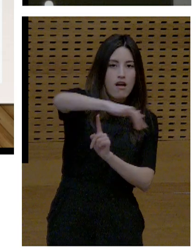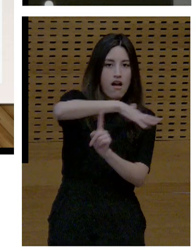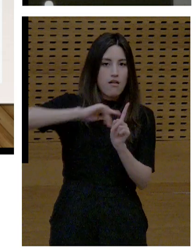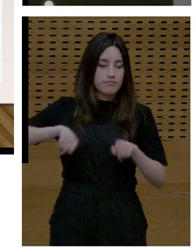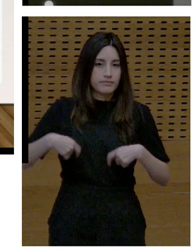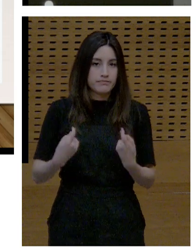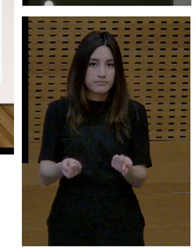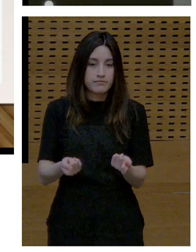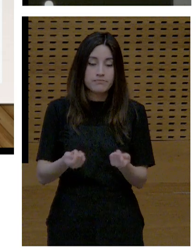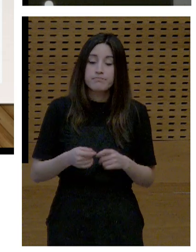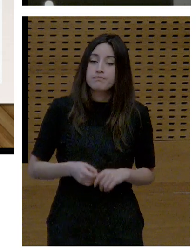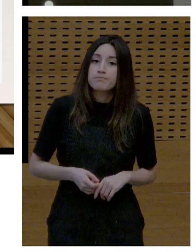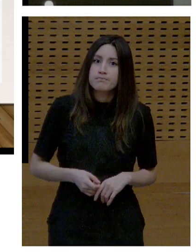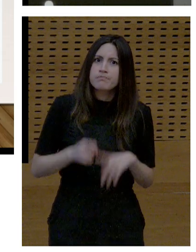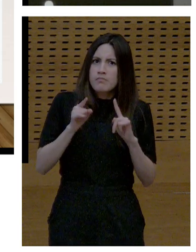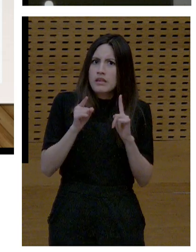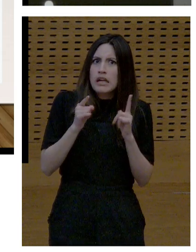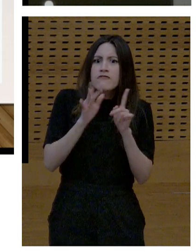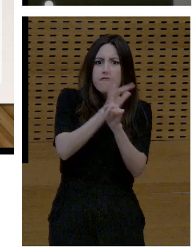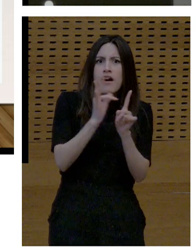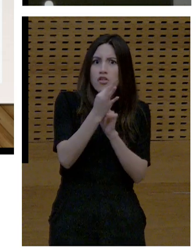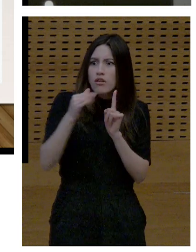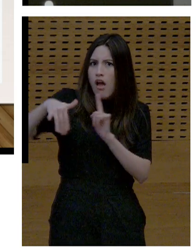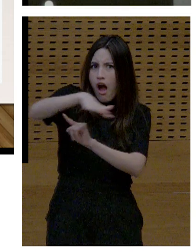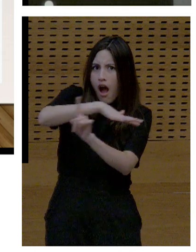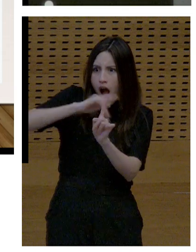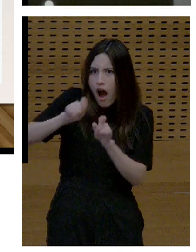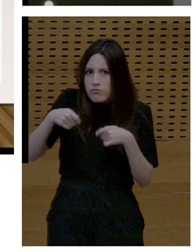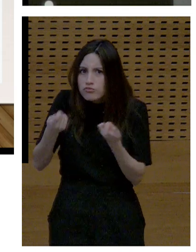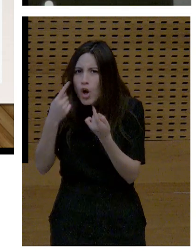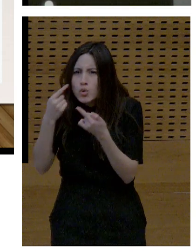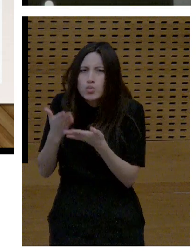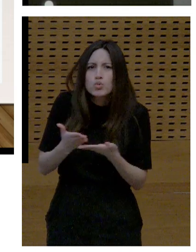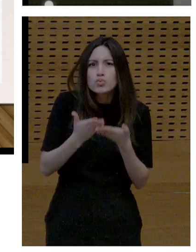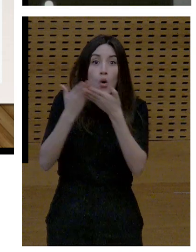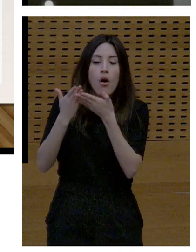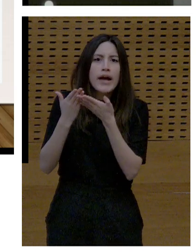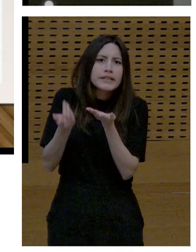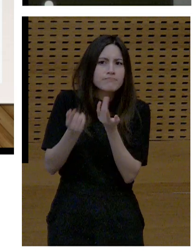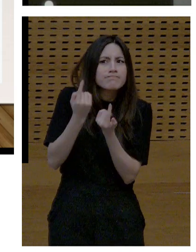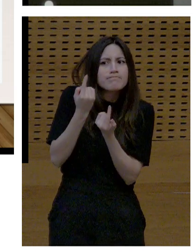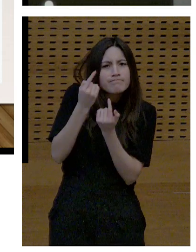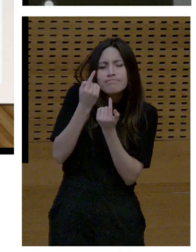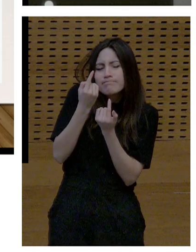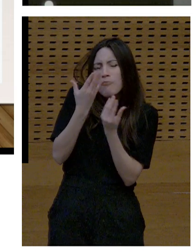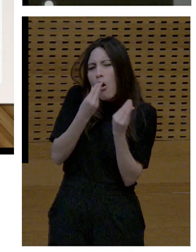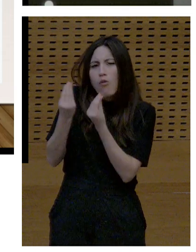ha estudiado mucho cuáles son estos factores ambientales y se han descrito varios que parece que son de riesgo.